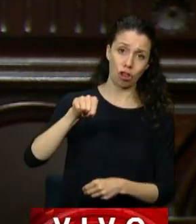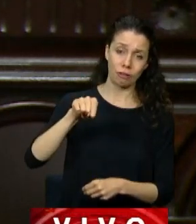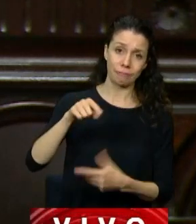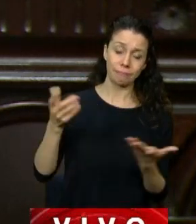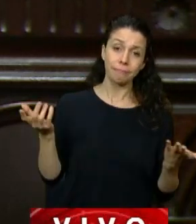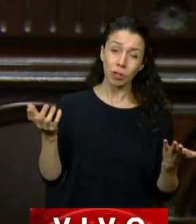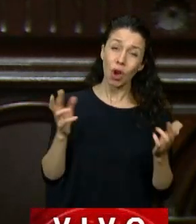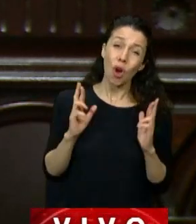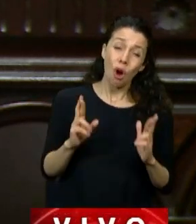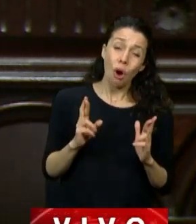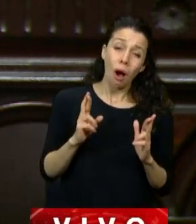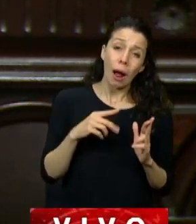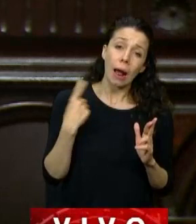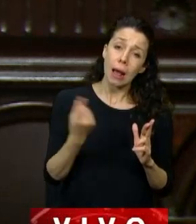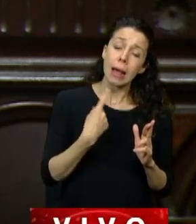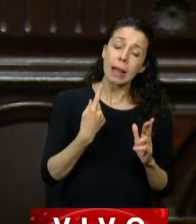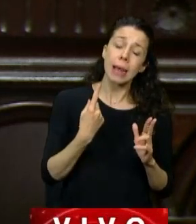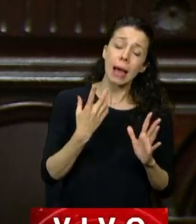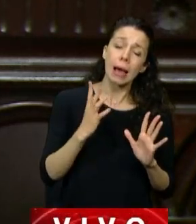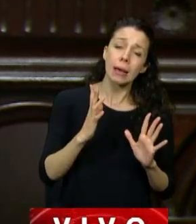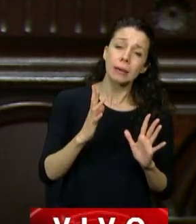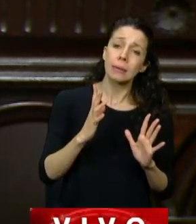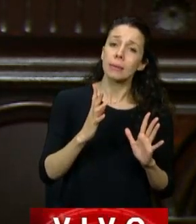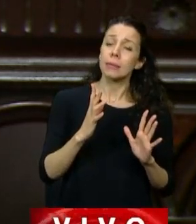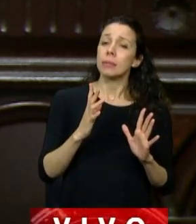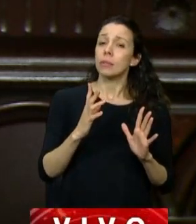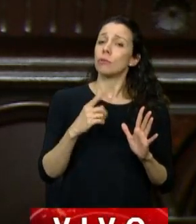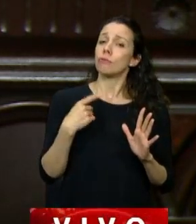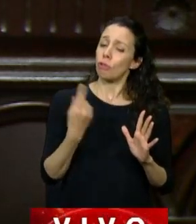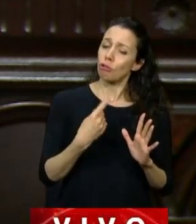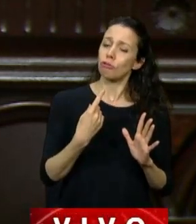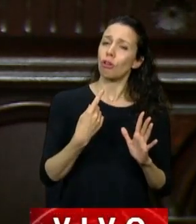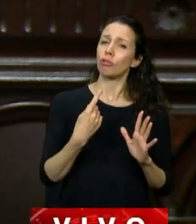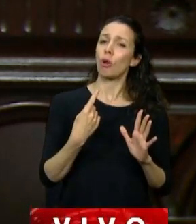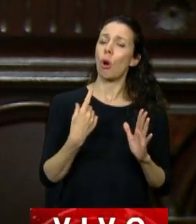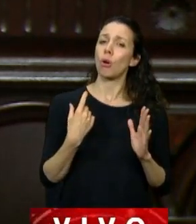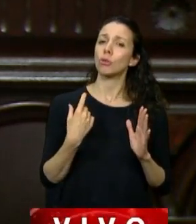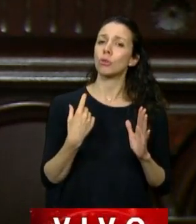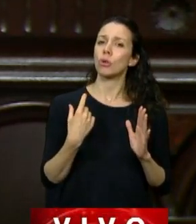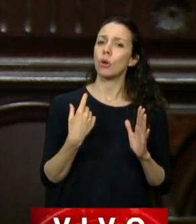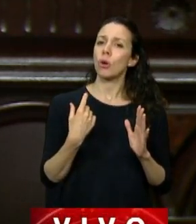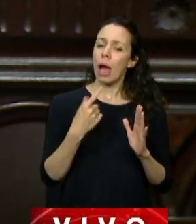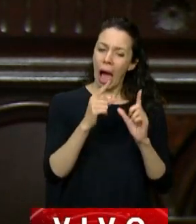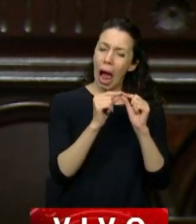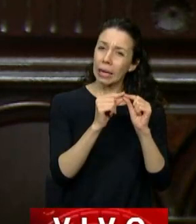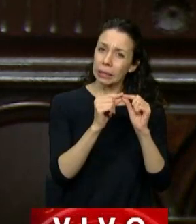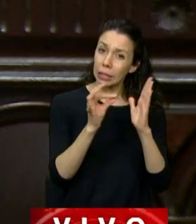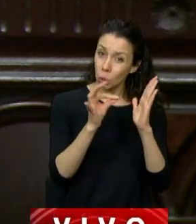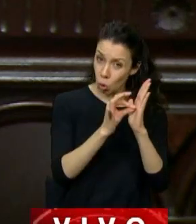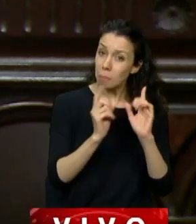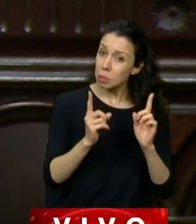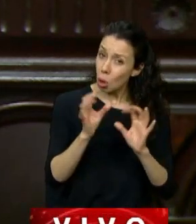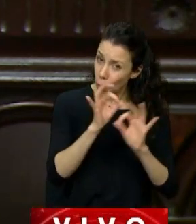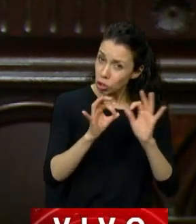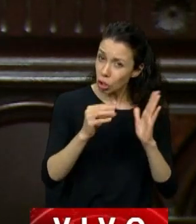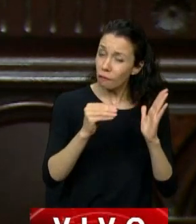Y esperemos que no tengamos que llevar a cabo y que tengamos que aplicar el artículo que está estipulado en este